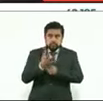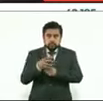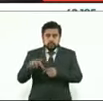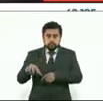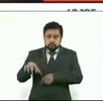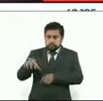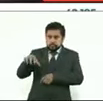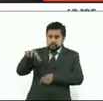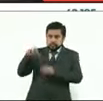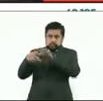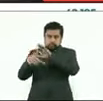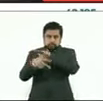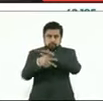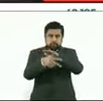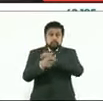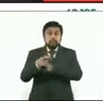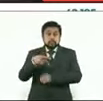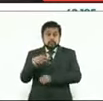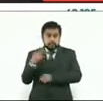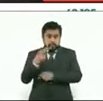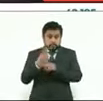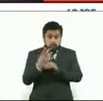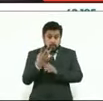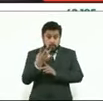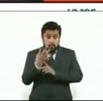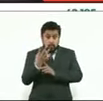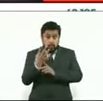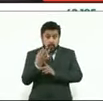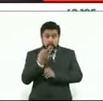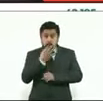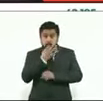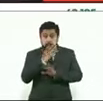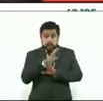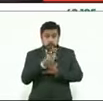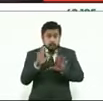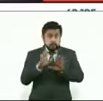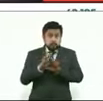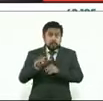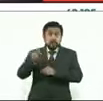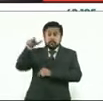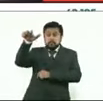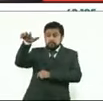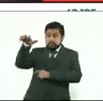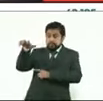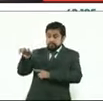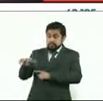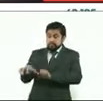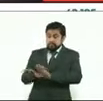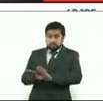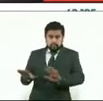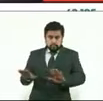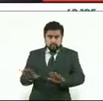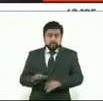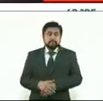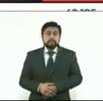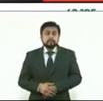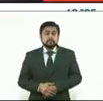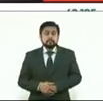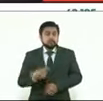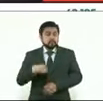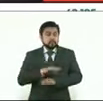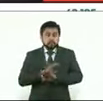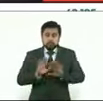más es necesario descenderlos cuando iniciemos ya con nuestra ceremonia de